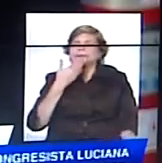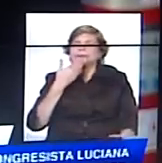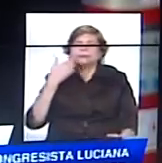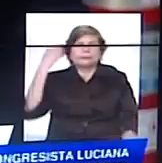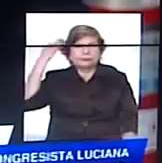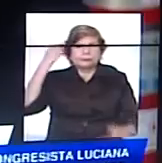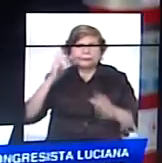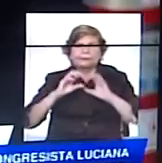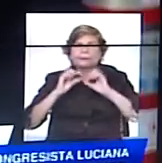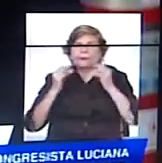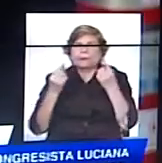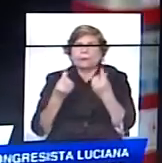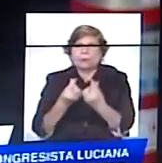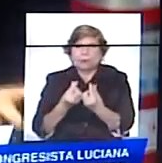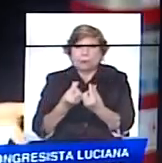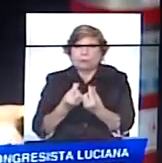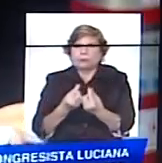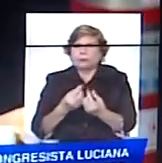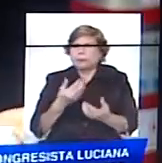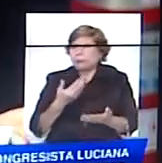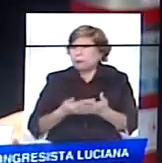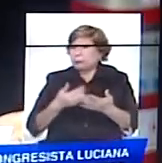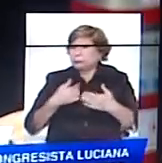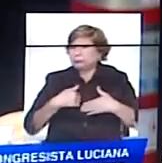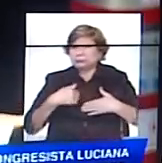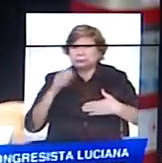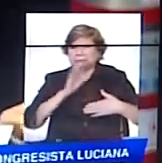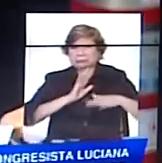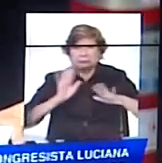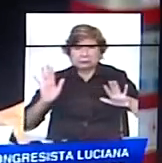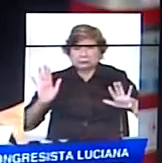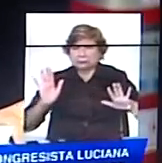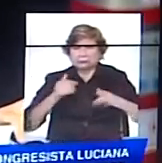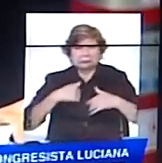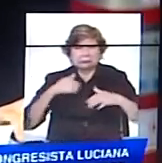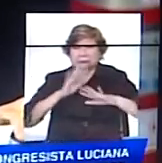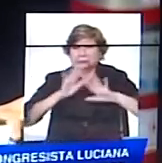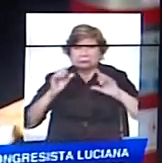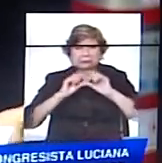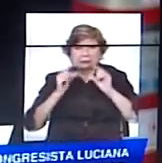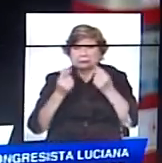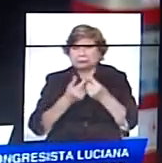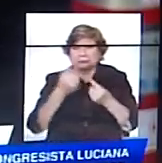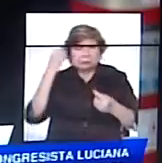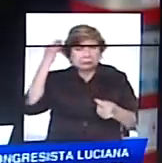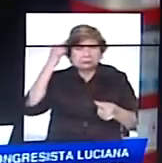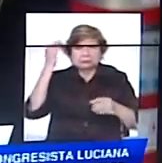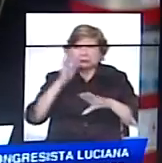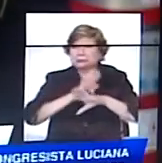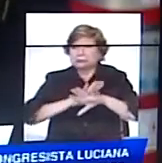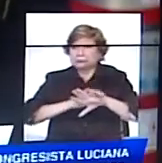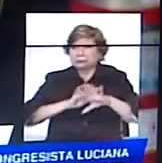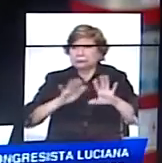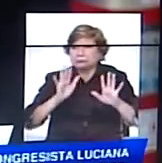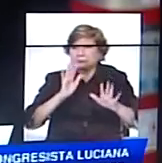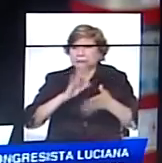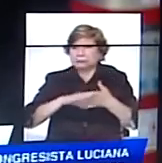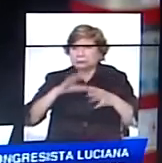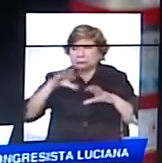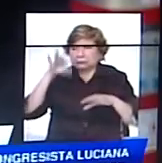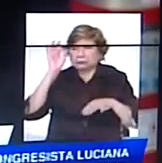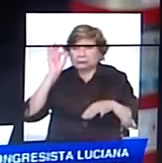del Ministerio Público, de la Fiscalía de la Nación, los elementos que tiene para denunciar a Luciana León y que hoy día el Congreso